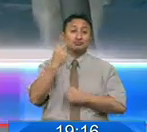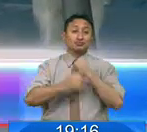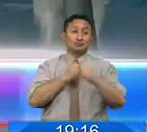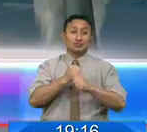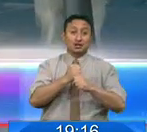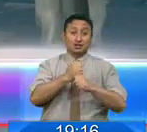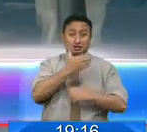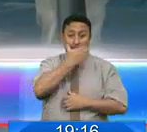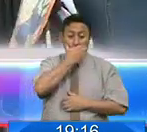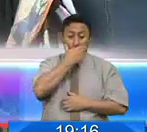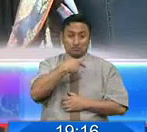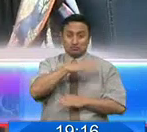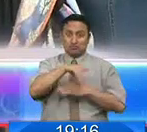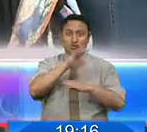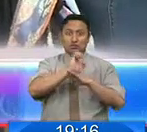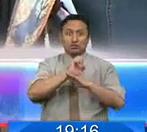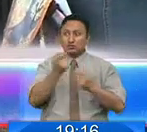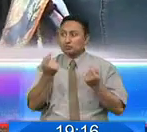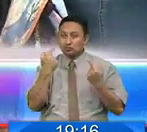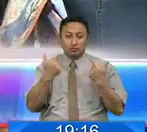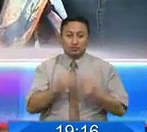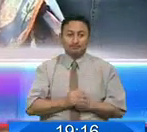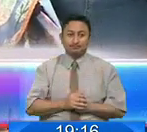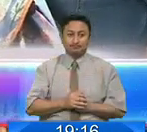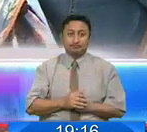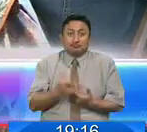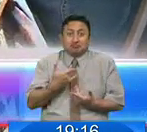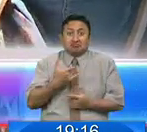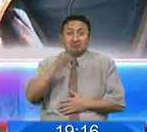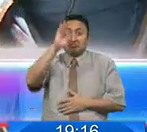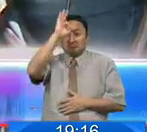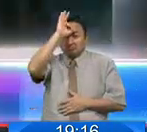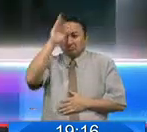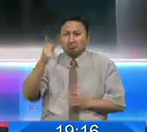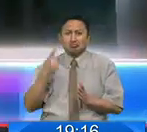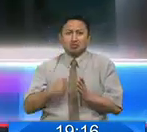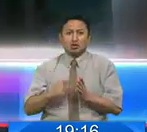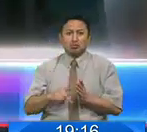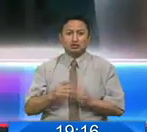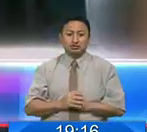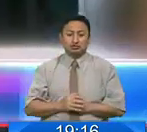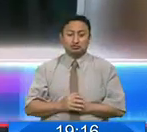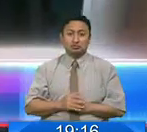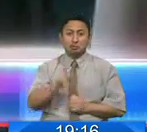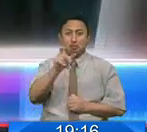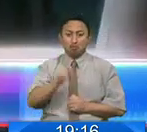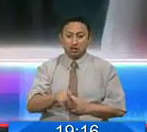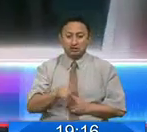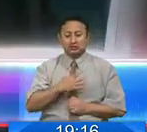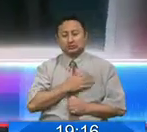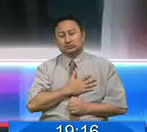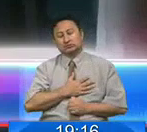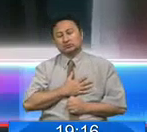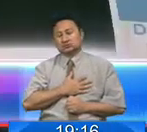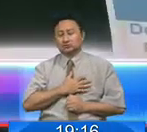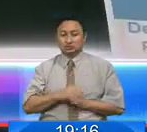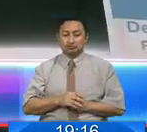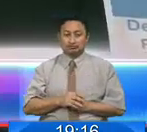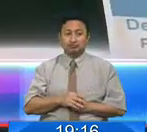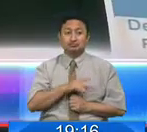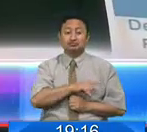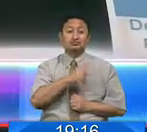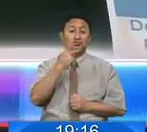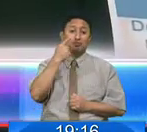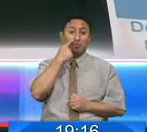puso a todo un país en movimiento la situación de no saber nada de la pequeña a más de uno le robó un suspiro de ahí que su